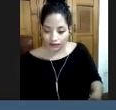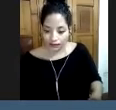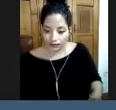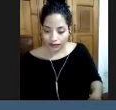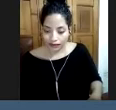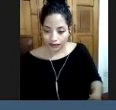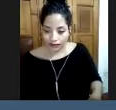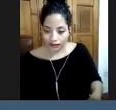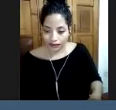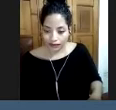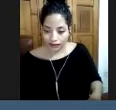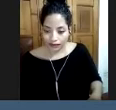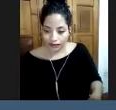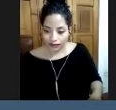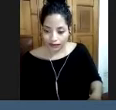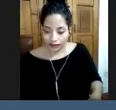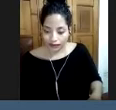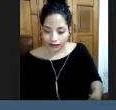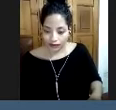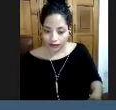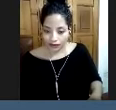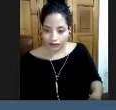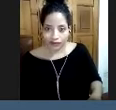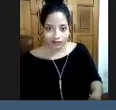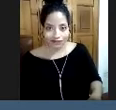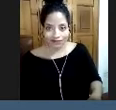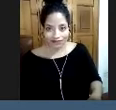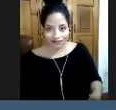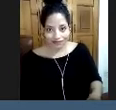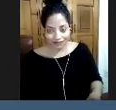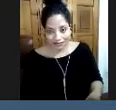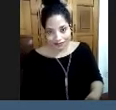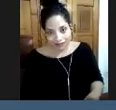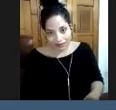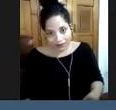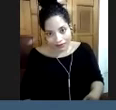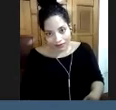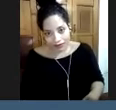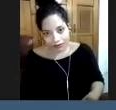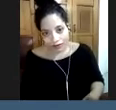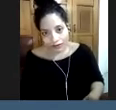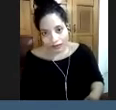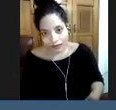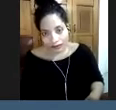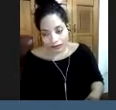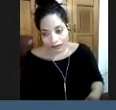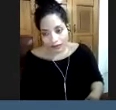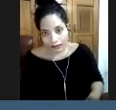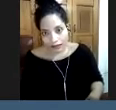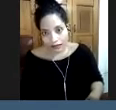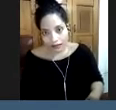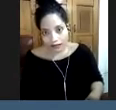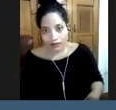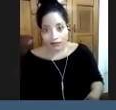un poco la parte de la privacidad debido a que ella está manejando un dispositivo electrónico.